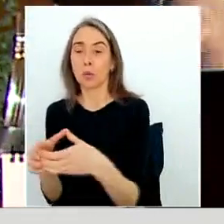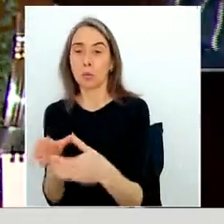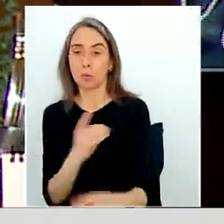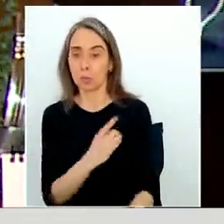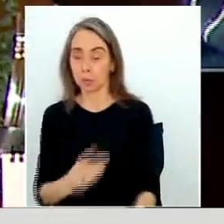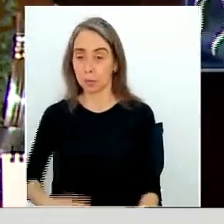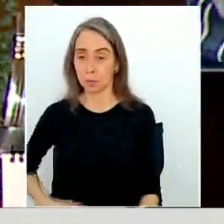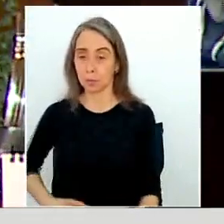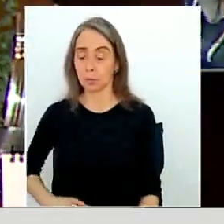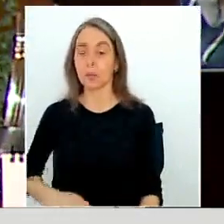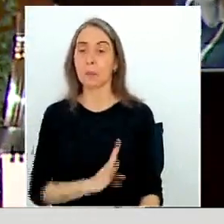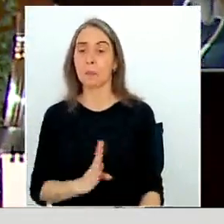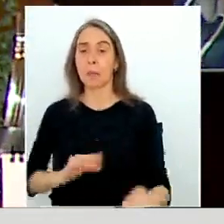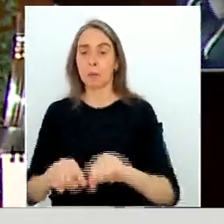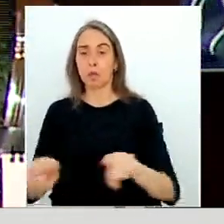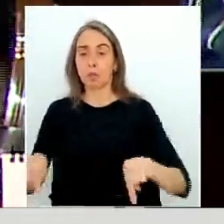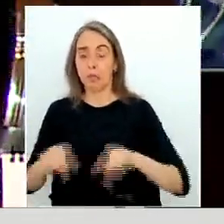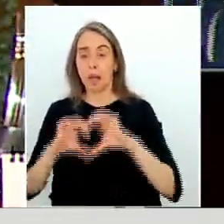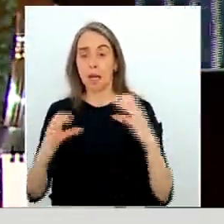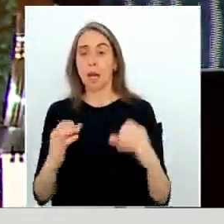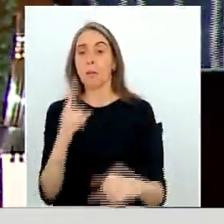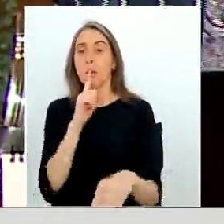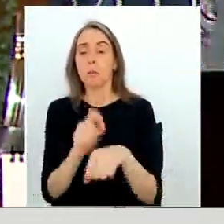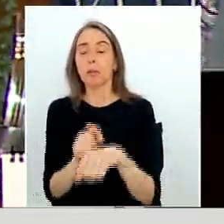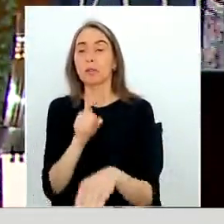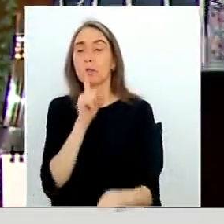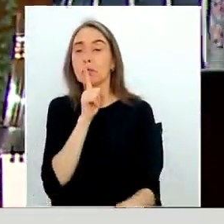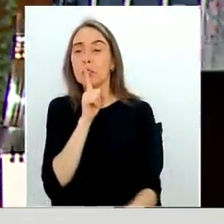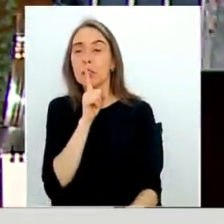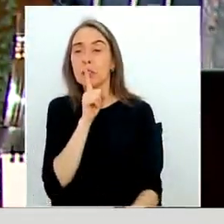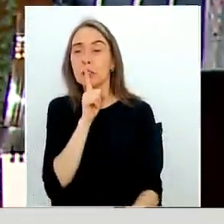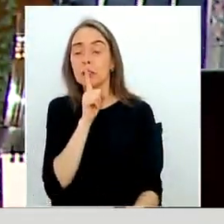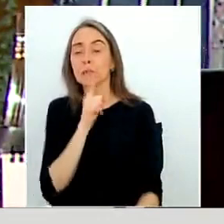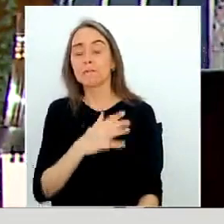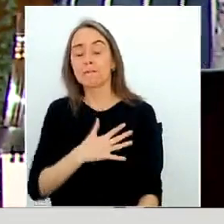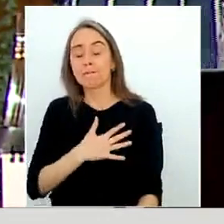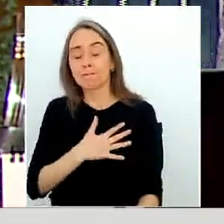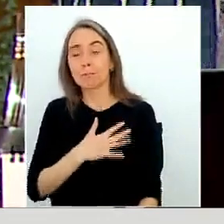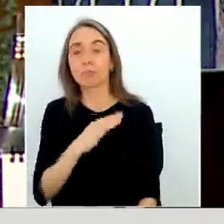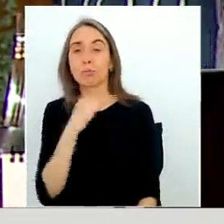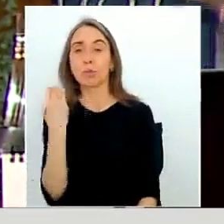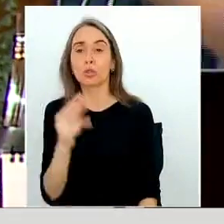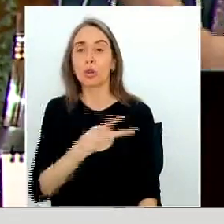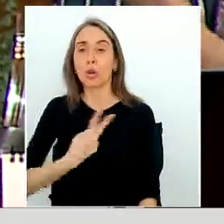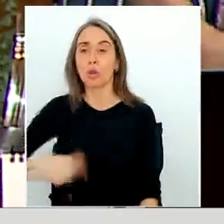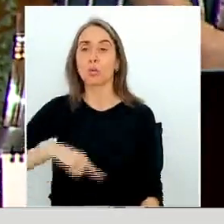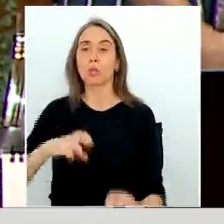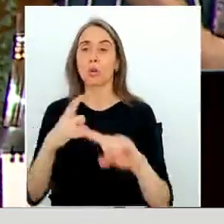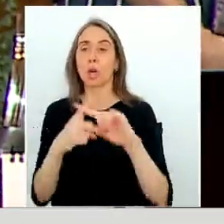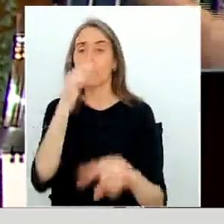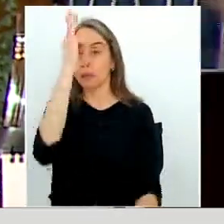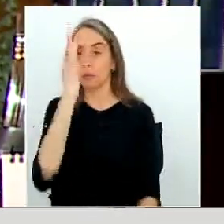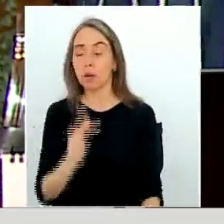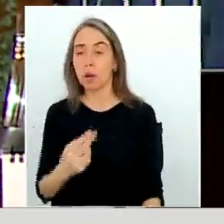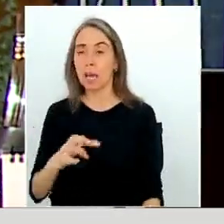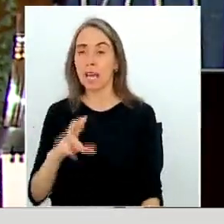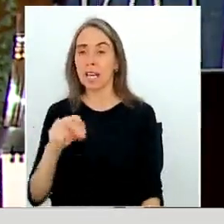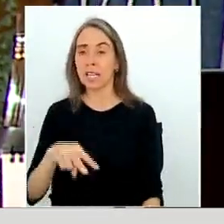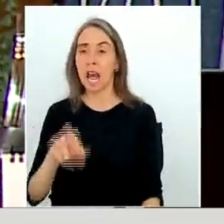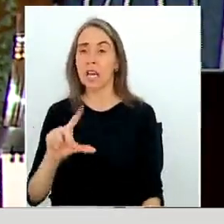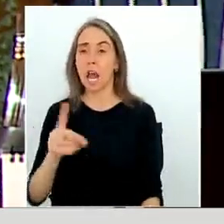la corporación guardará Un minuto de silencio por el sensible fallecimiento de nuestro exfuncionario Don hernn almendras